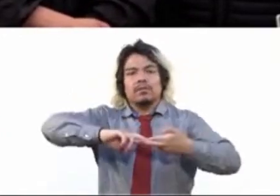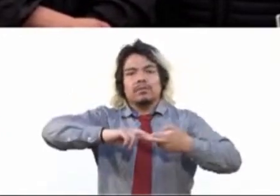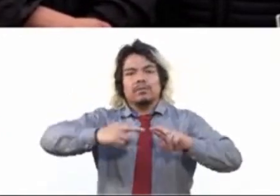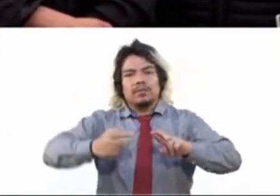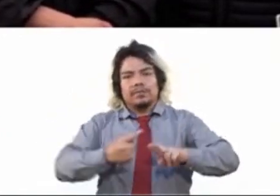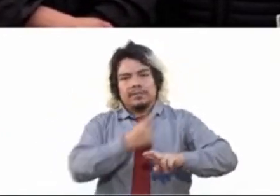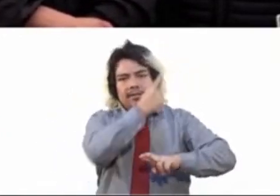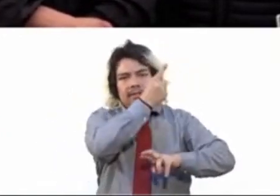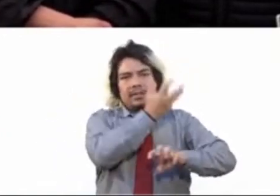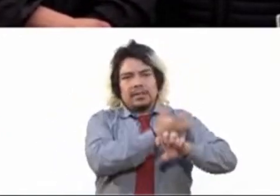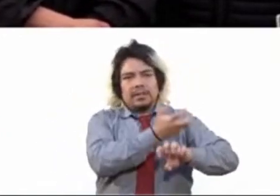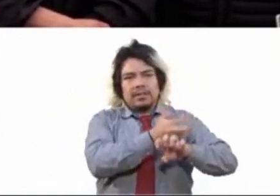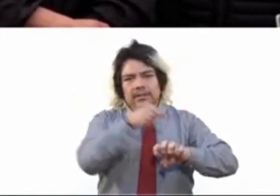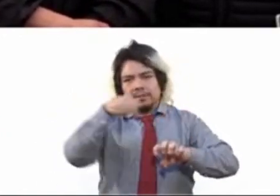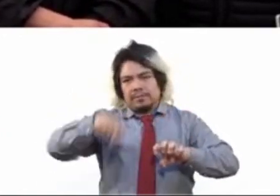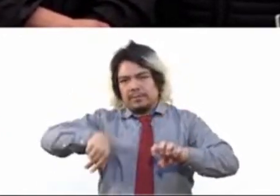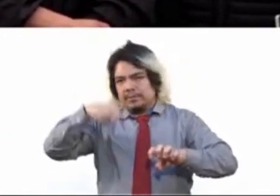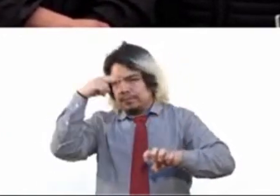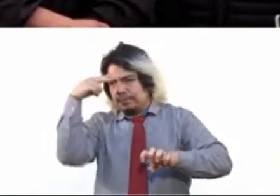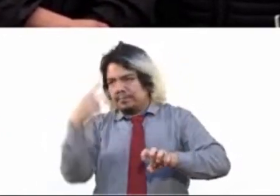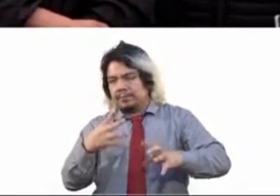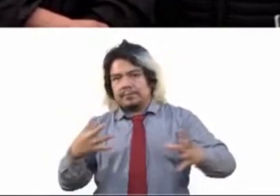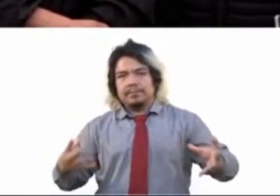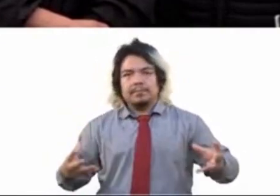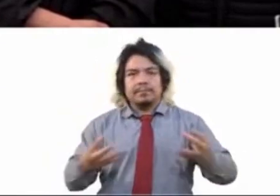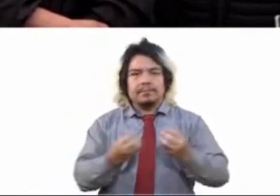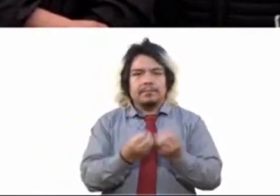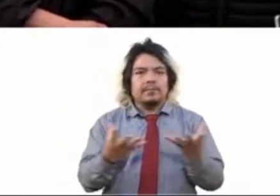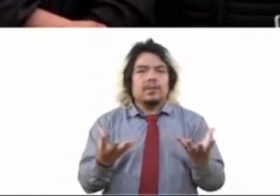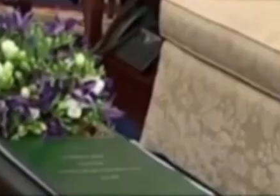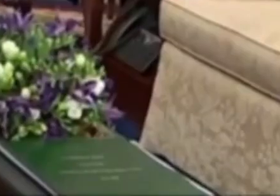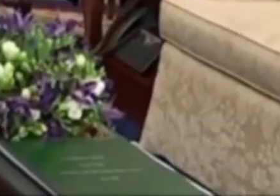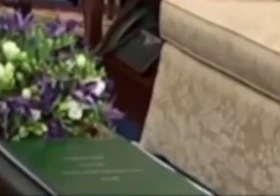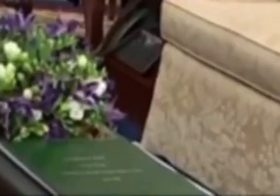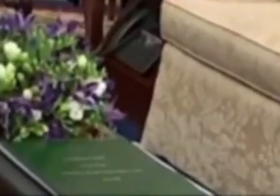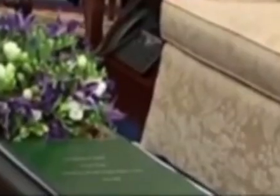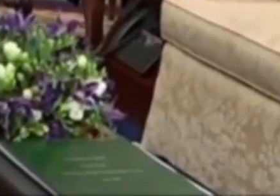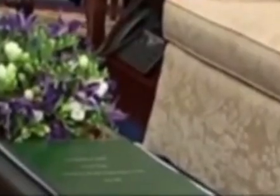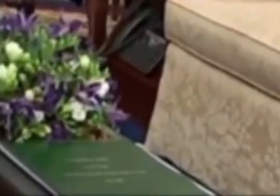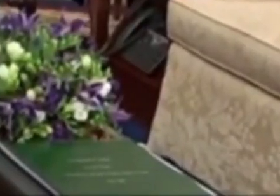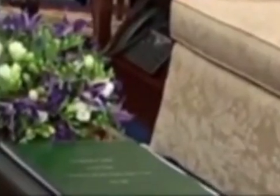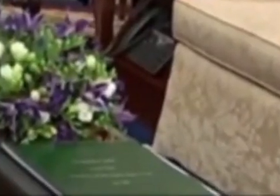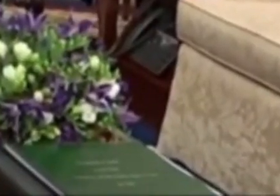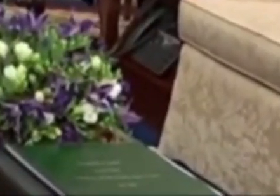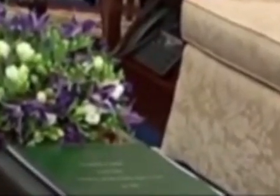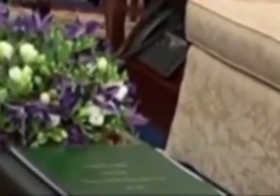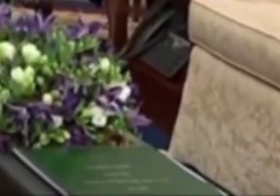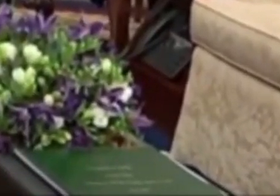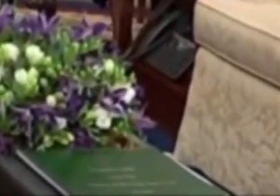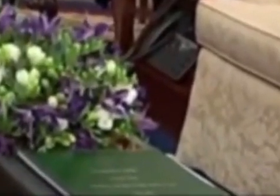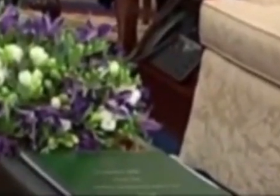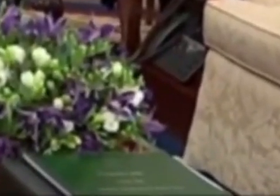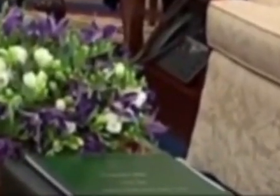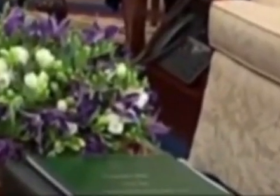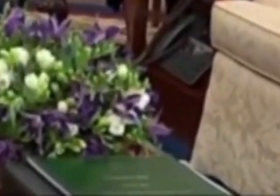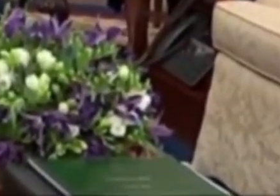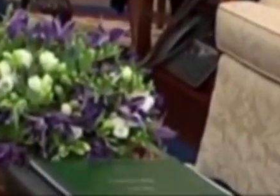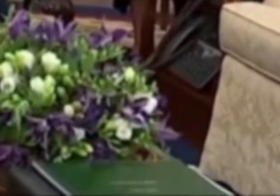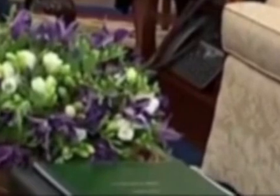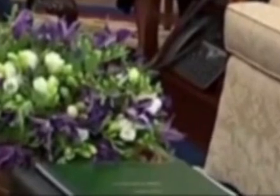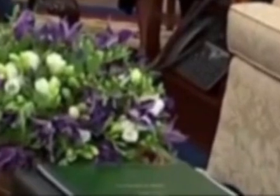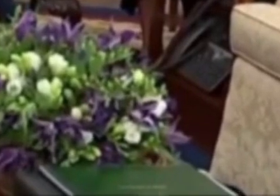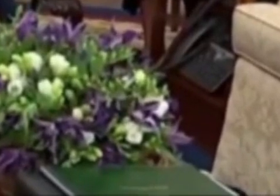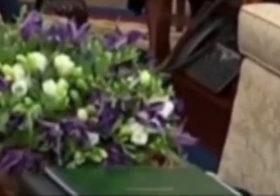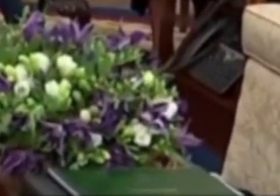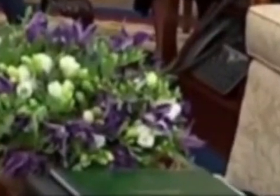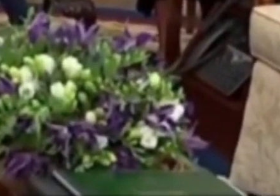pueblo de Estados Unidos, el pueblo de México y, por supuesto, con el presidente Biden. Cabe mencionar que este martes 12 de julio el presidente llegó a la